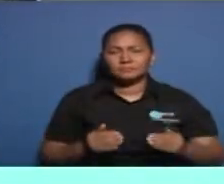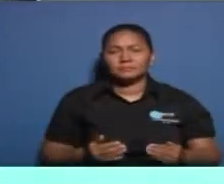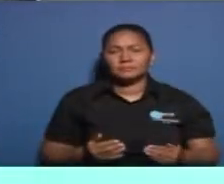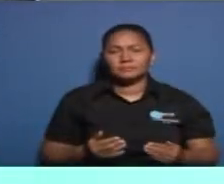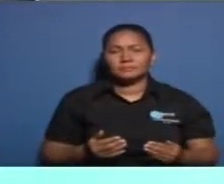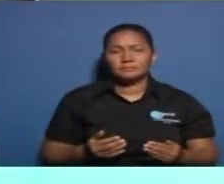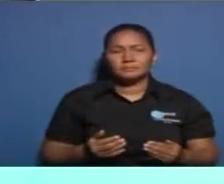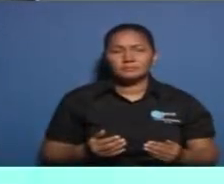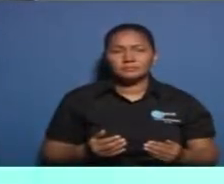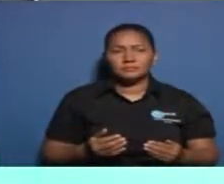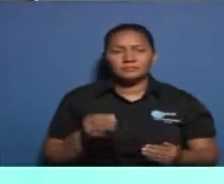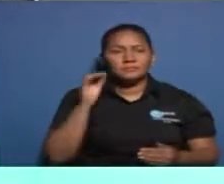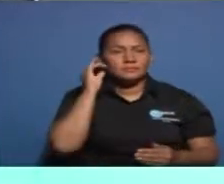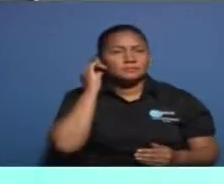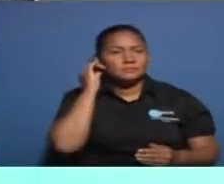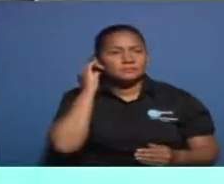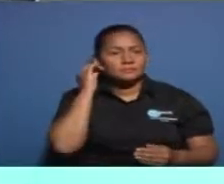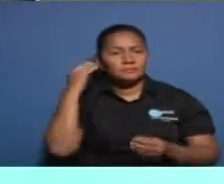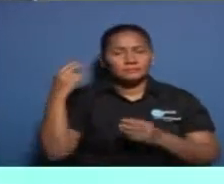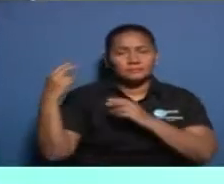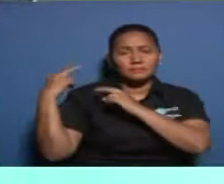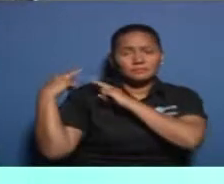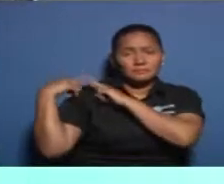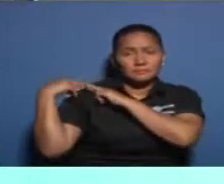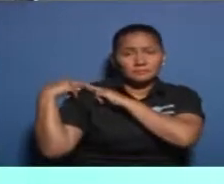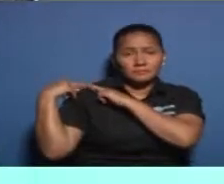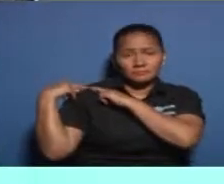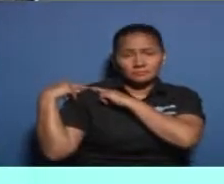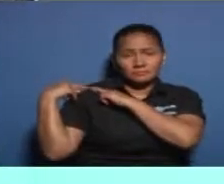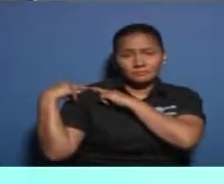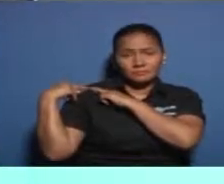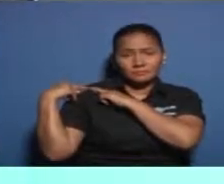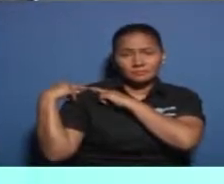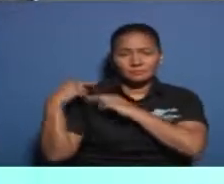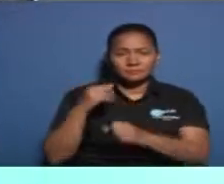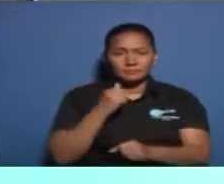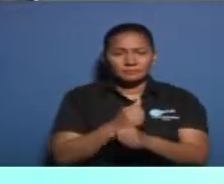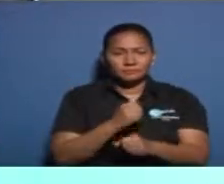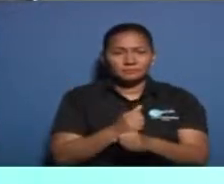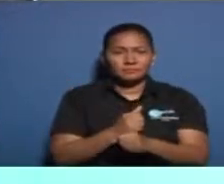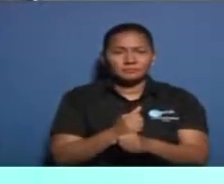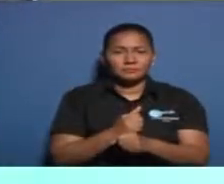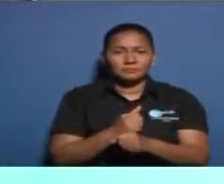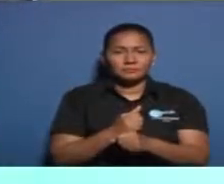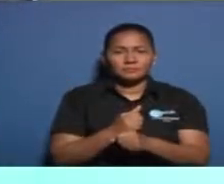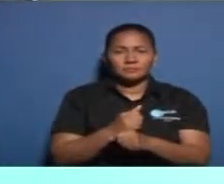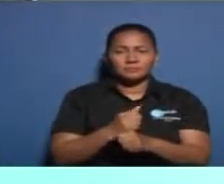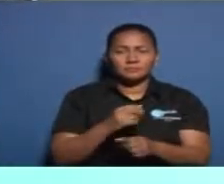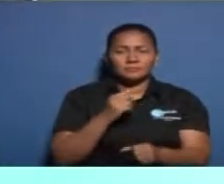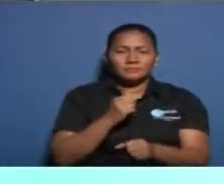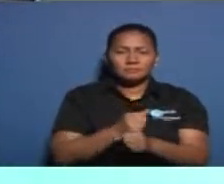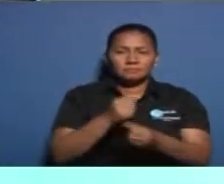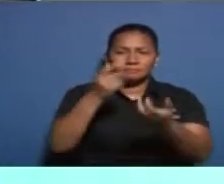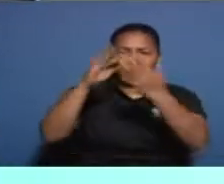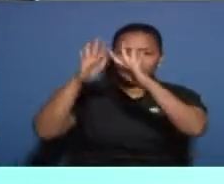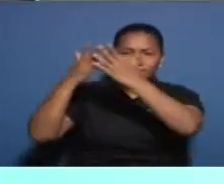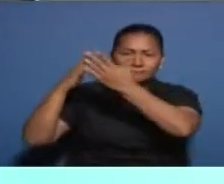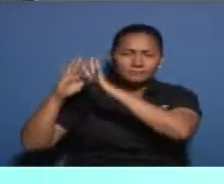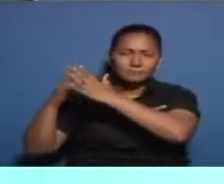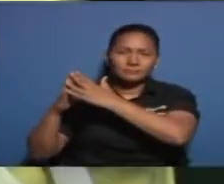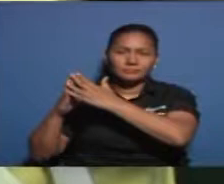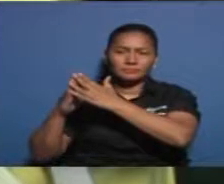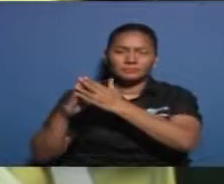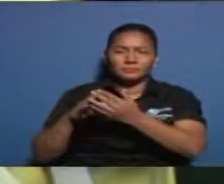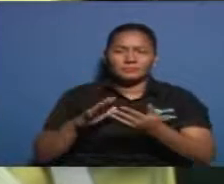en el trabajo productivo en el trabajo reproductivo en el trabajo comunitario cómo podemos comenzar a cambiar esto